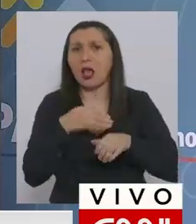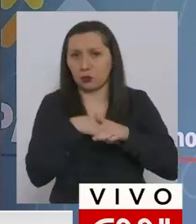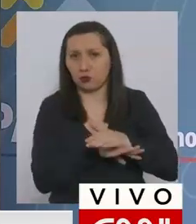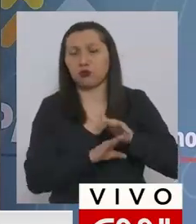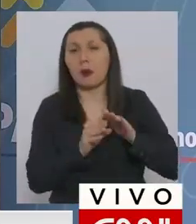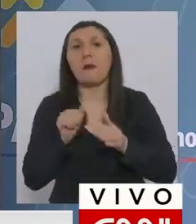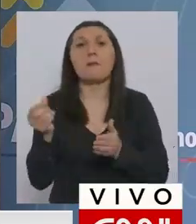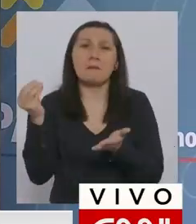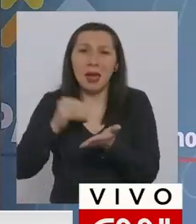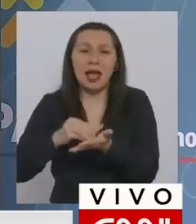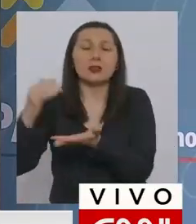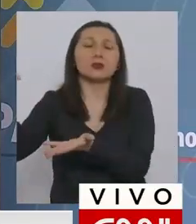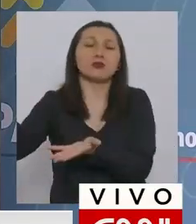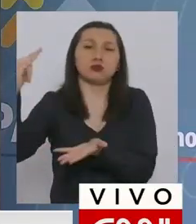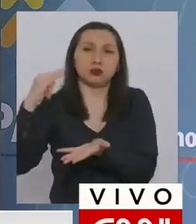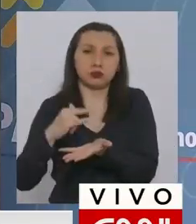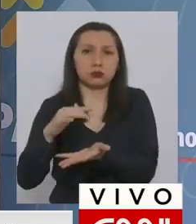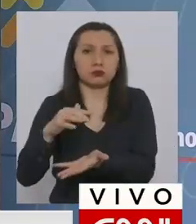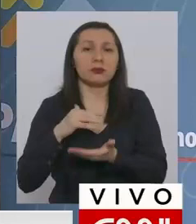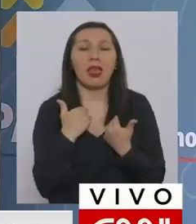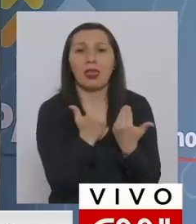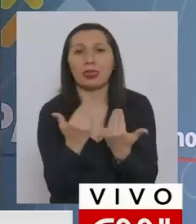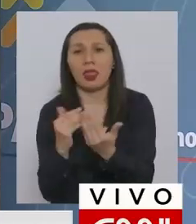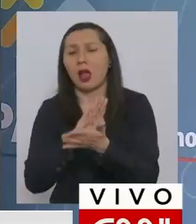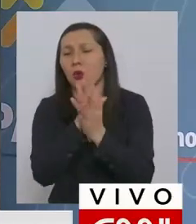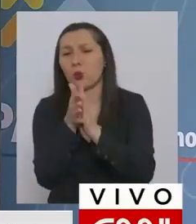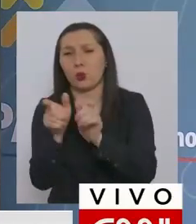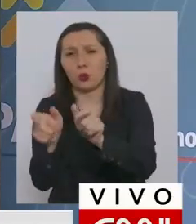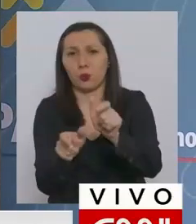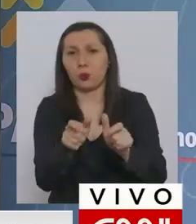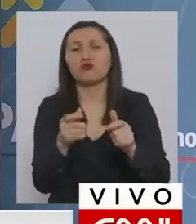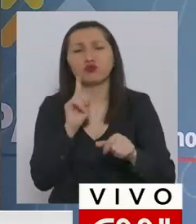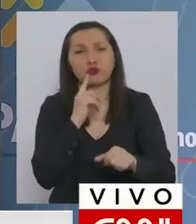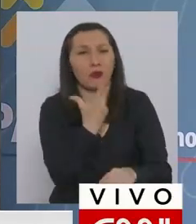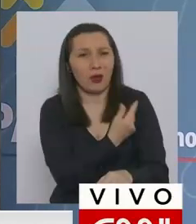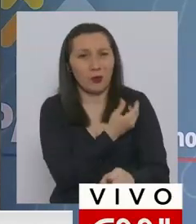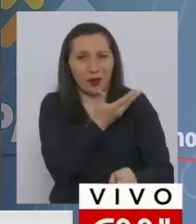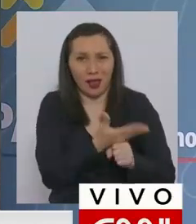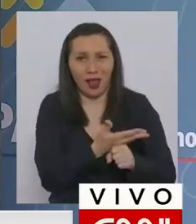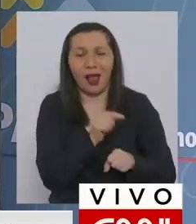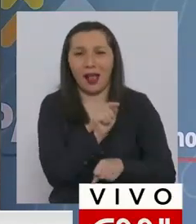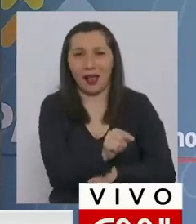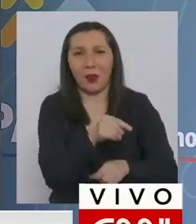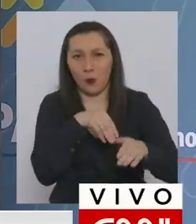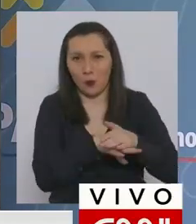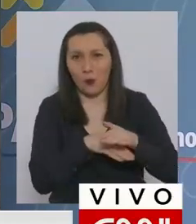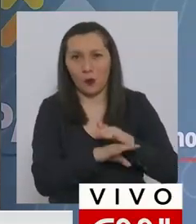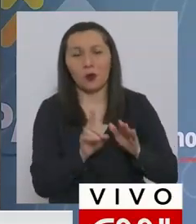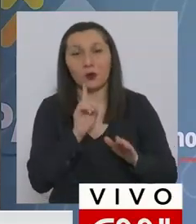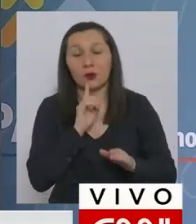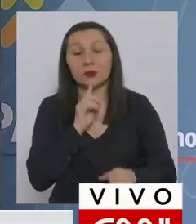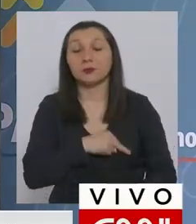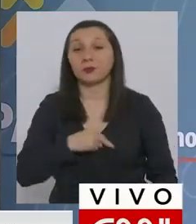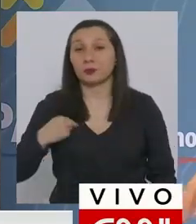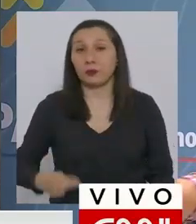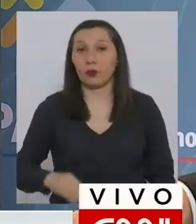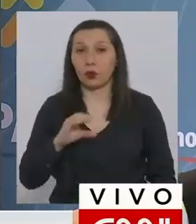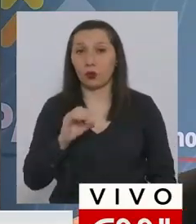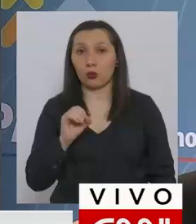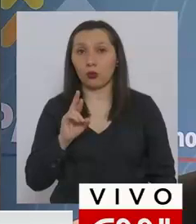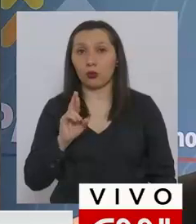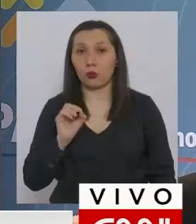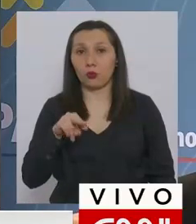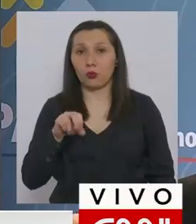hacer coordinadamente con la atención primaria, por supuesto, porque tienen un rol muy relevante, con las seremis de salud de todo nuestro país,